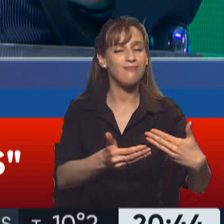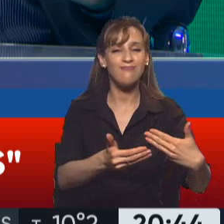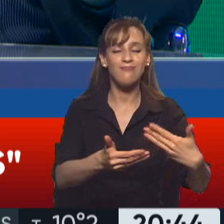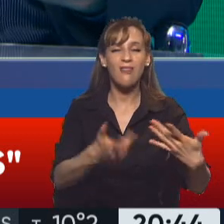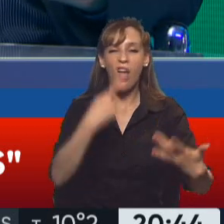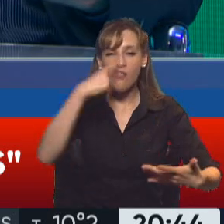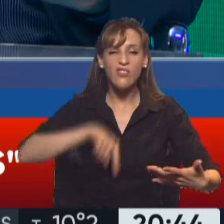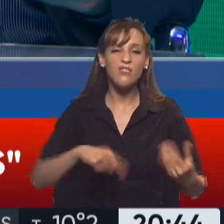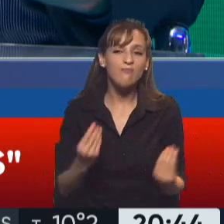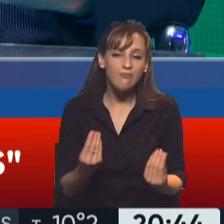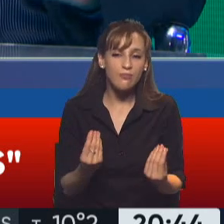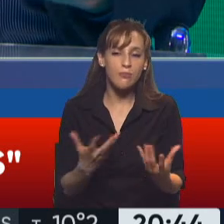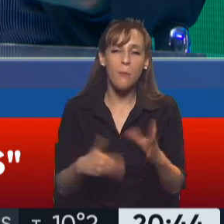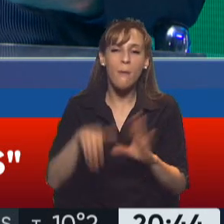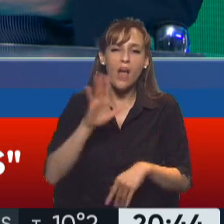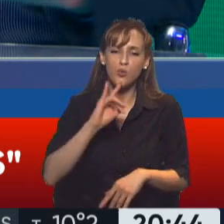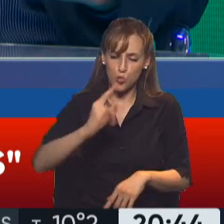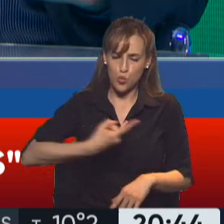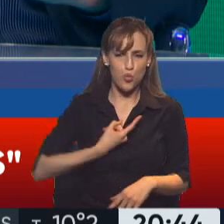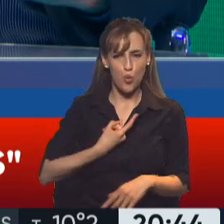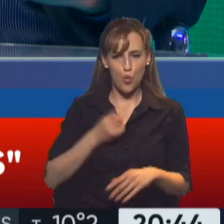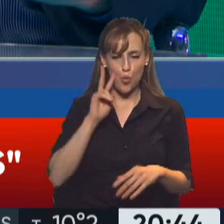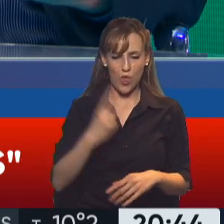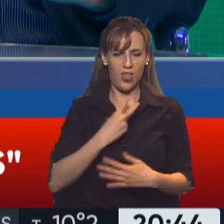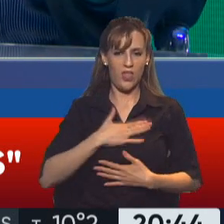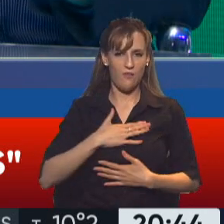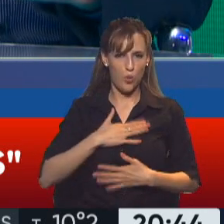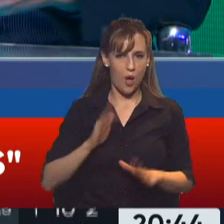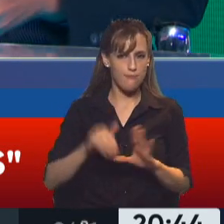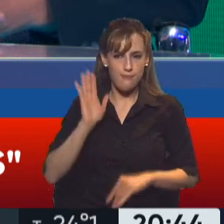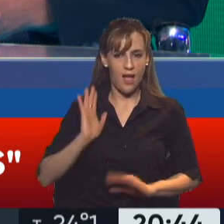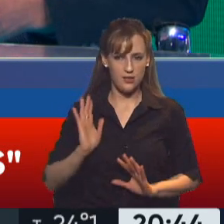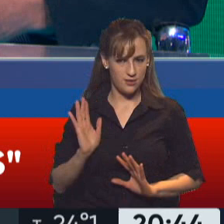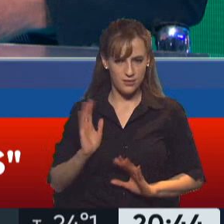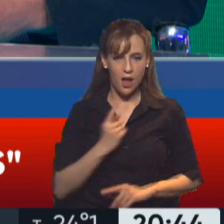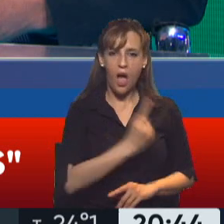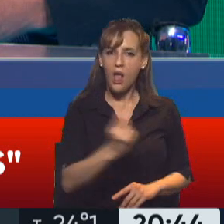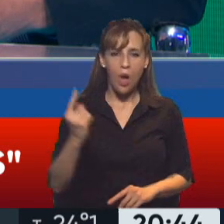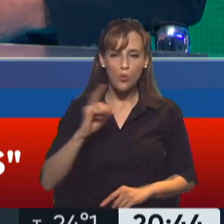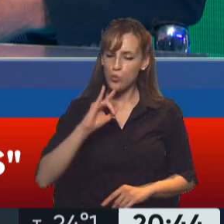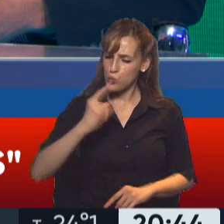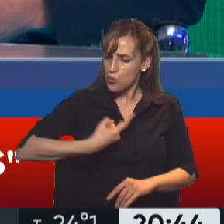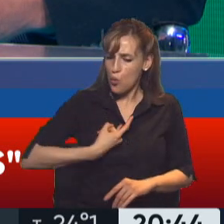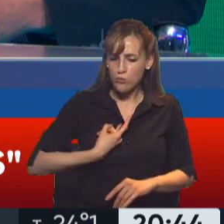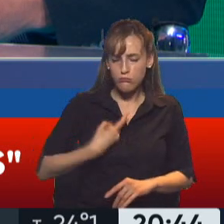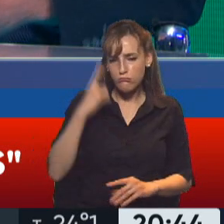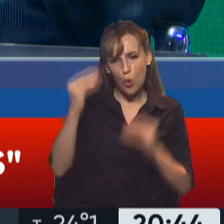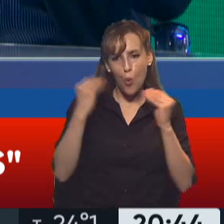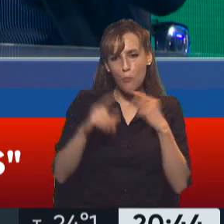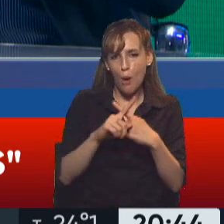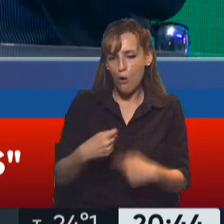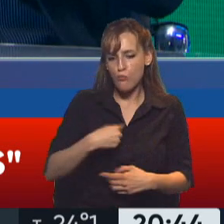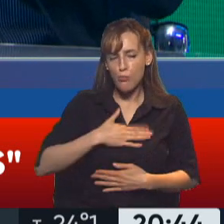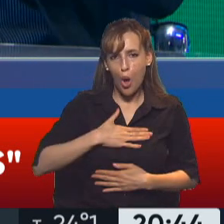recambio es el proyecto individual, el proyecto personal como único horizonte posible, ¿no? Cada cual replegado en su propia actividad